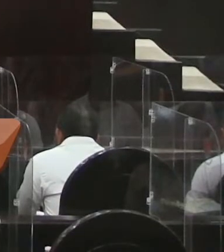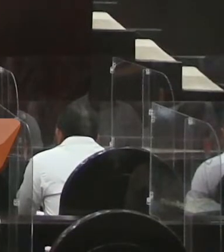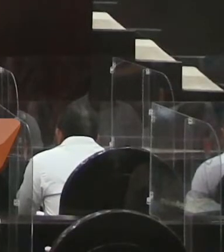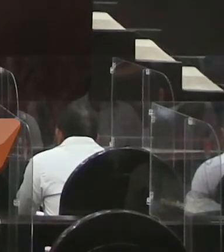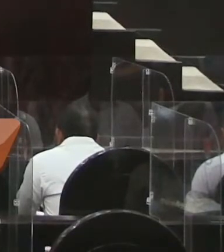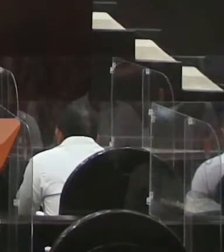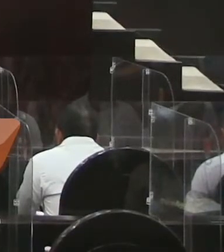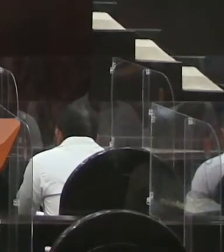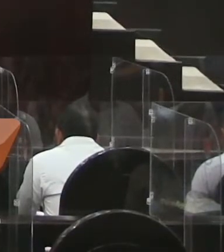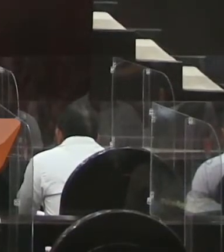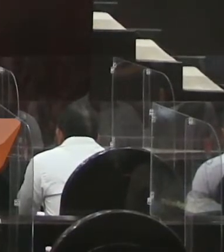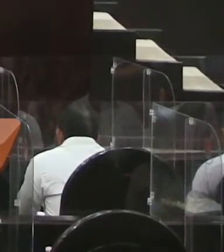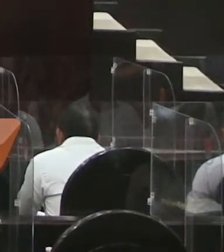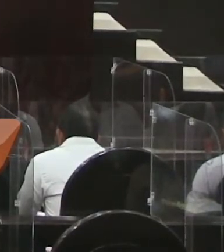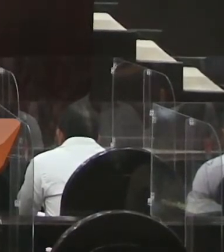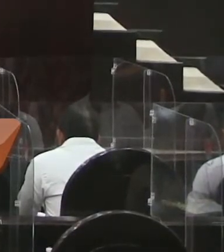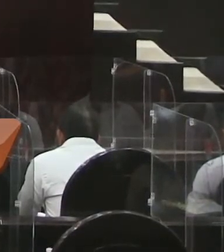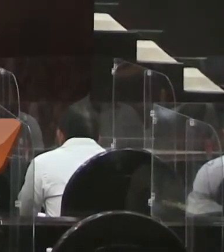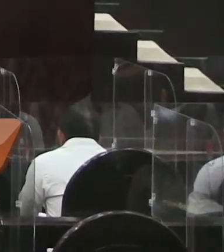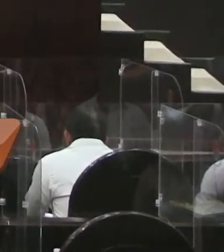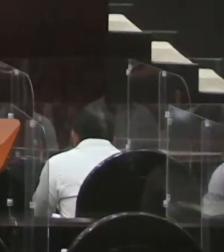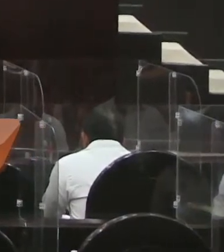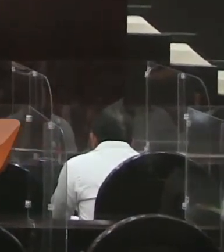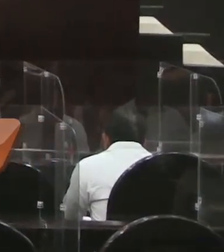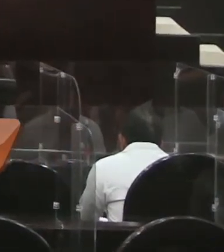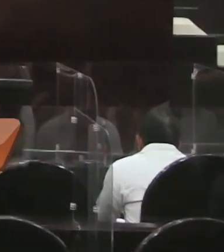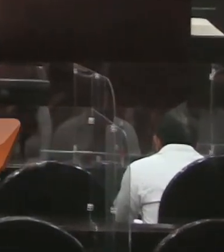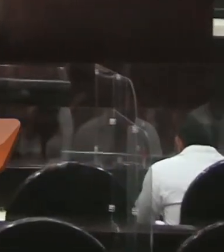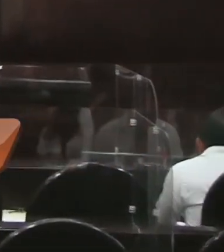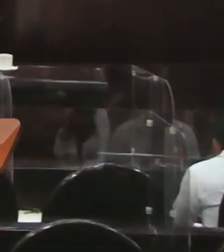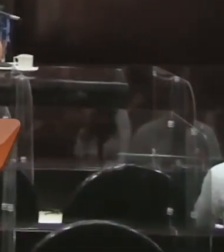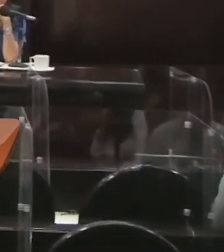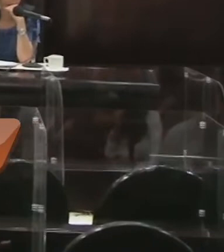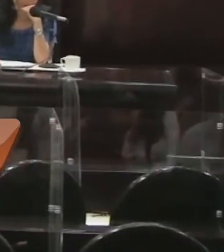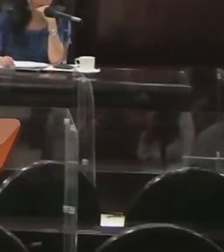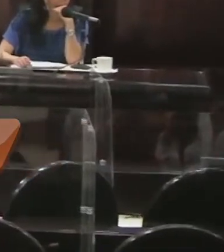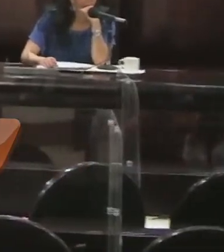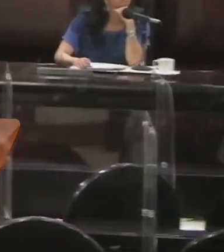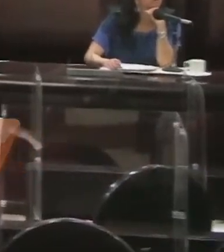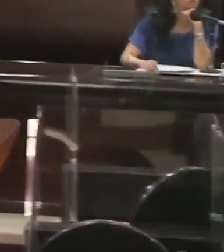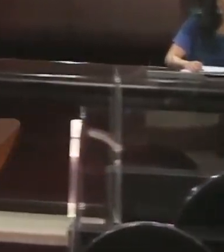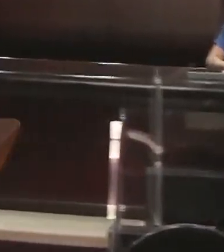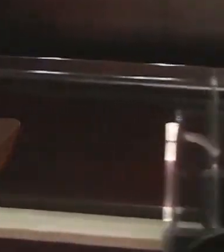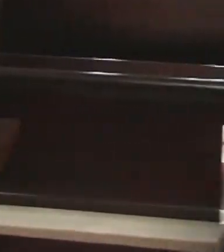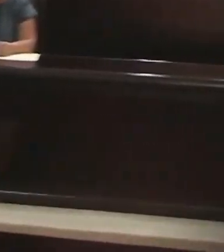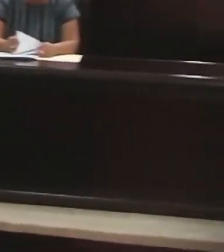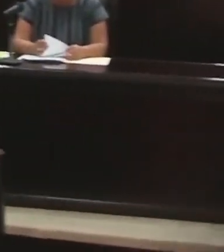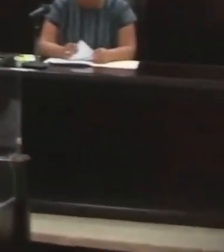tema Chiapas en el contexto del cuarto informe de gobierno del presidente.